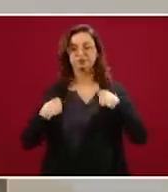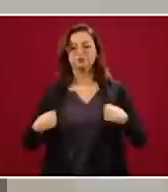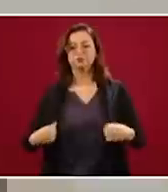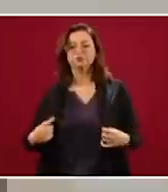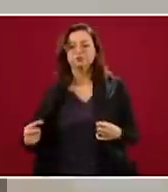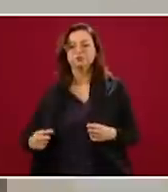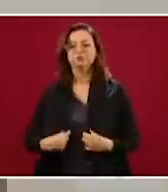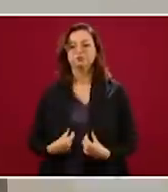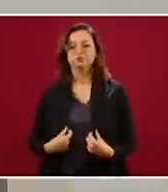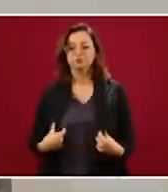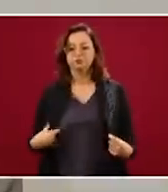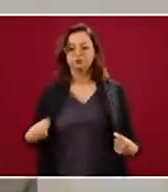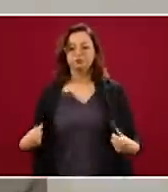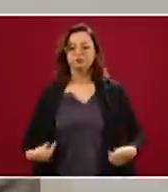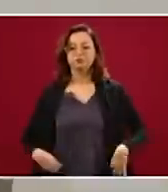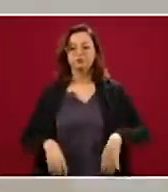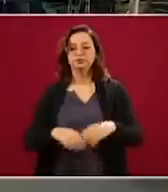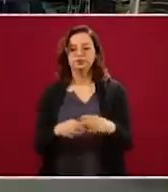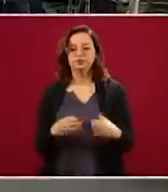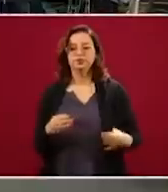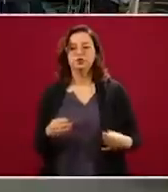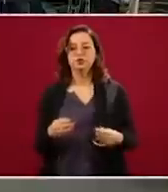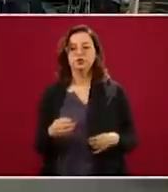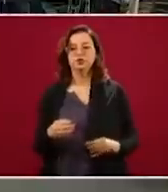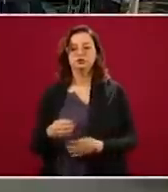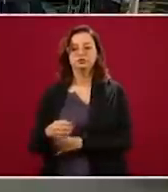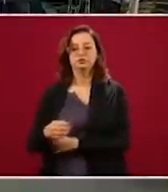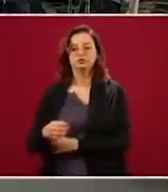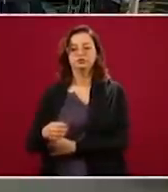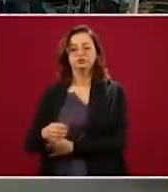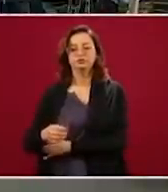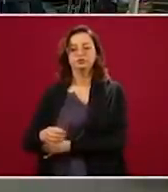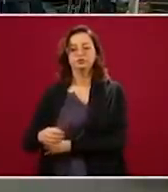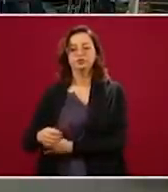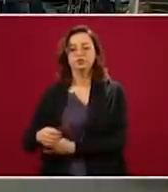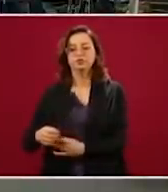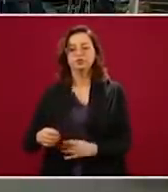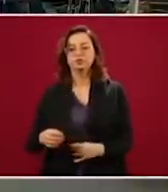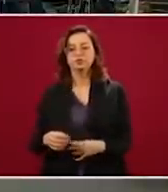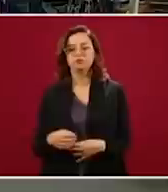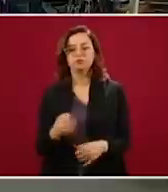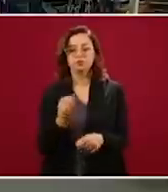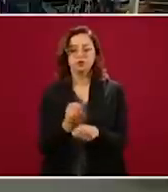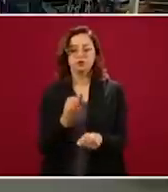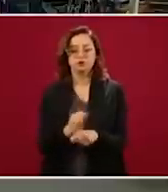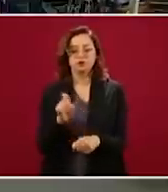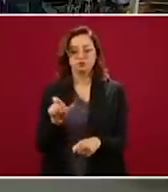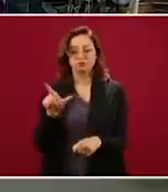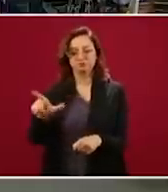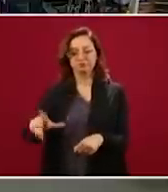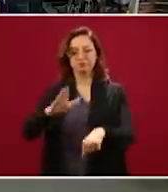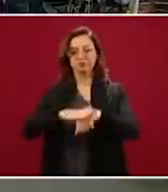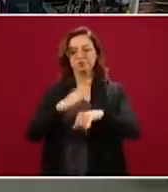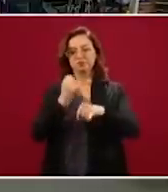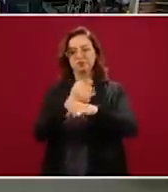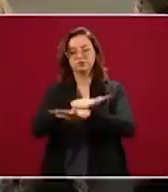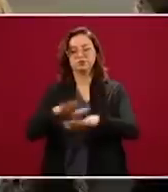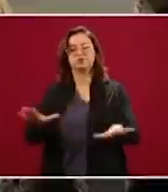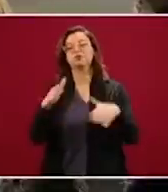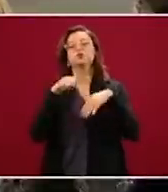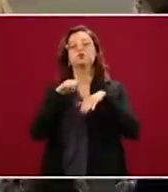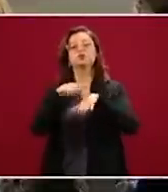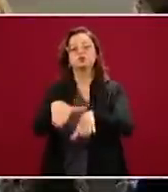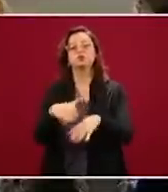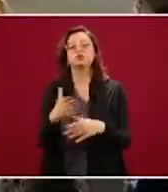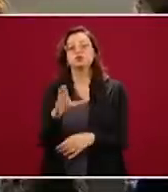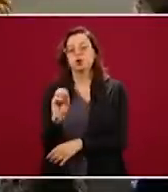Entonces, él nos va a informar del coronavirus y luego vamos a dar